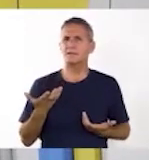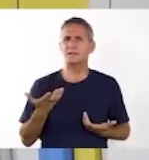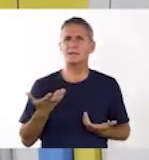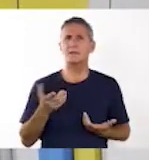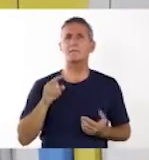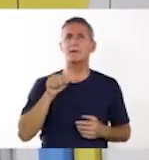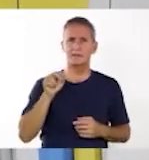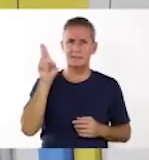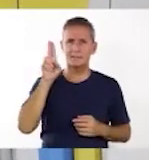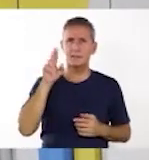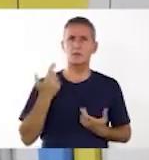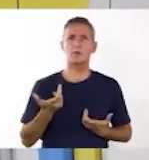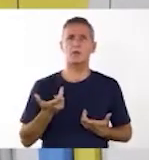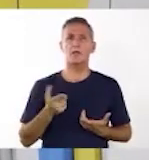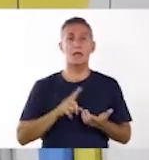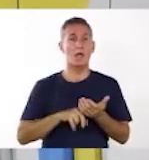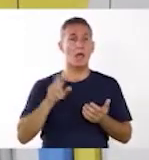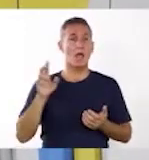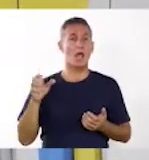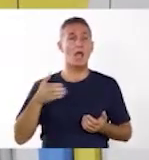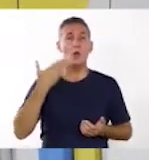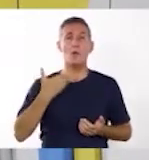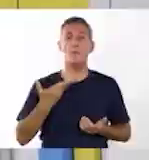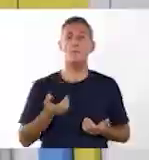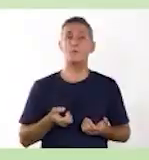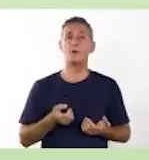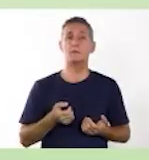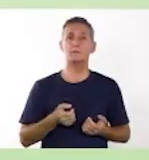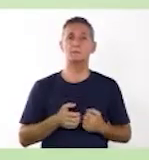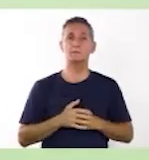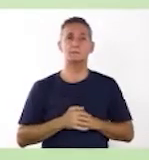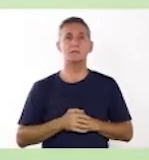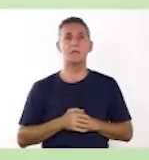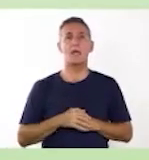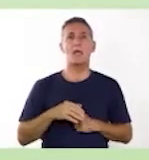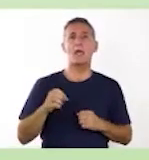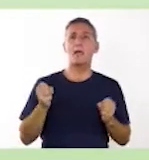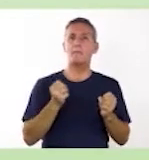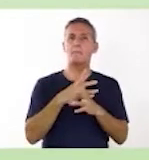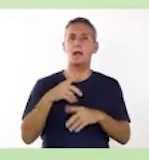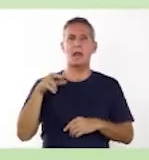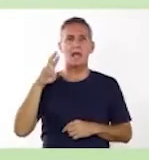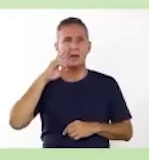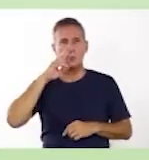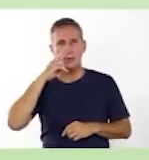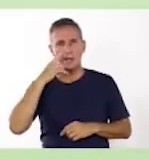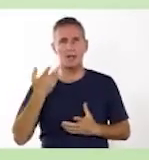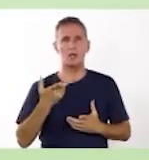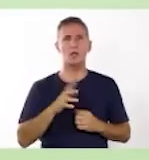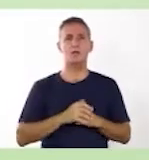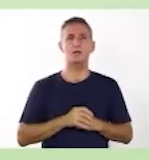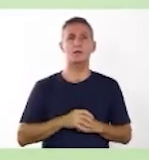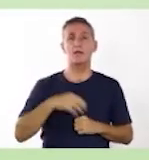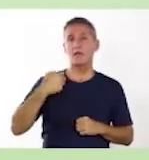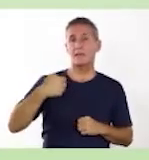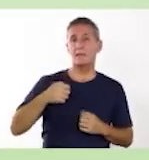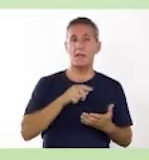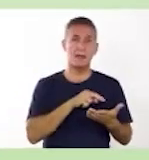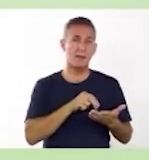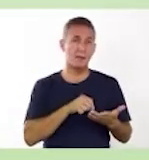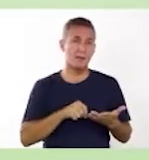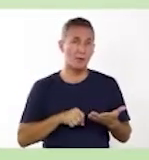va a ser el poema Black and White. Y deben copiar estas